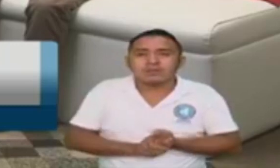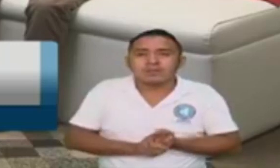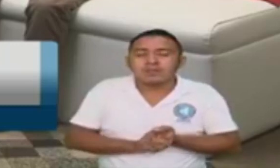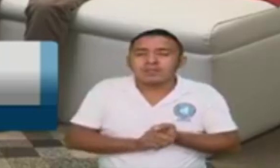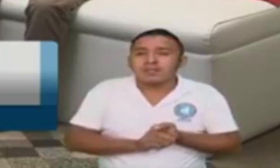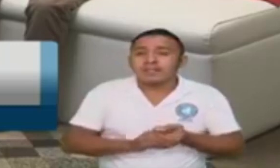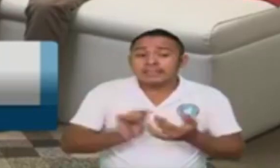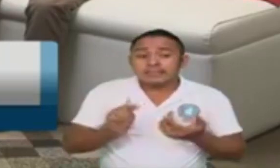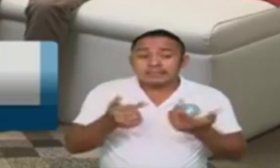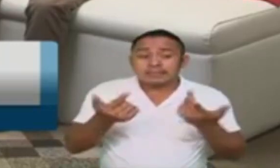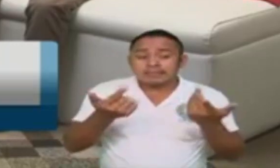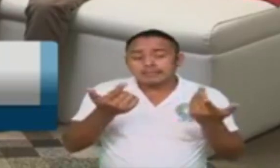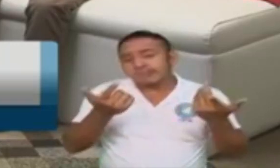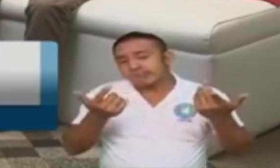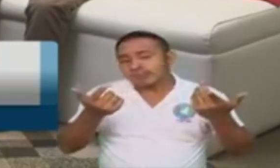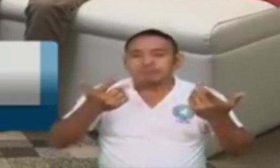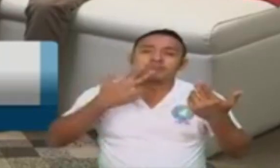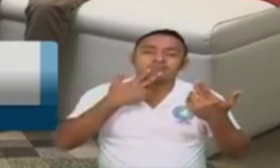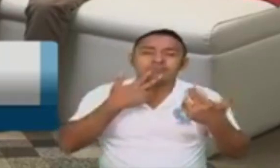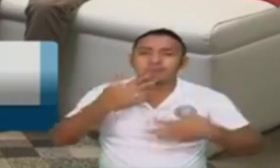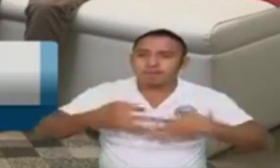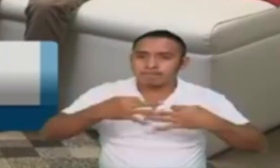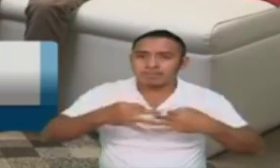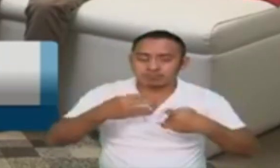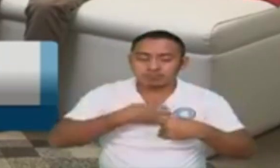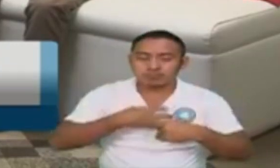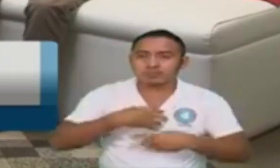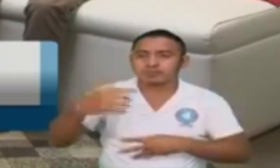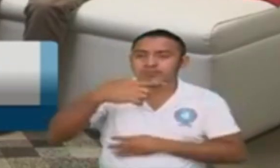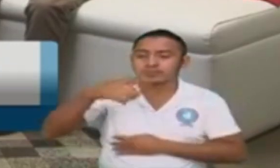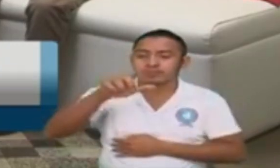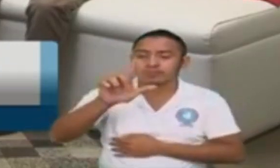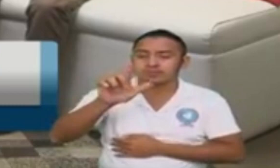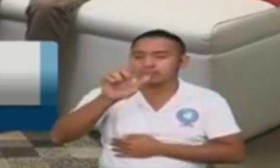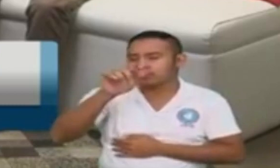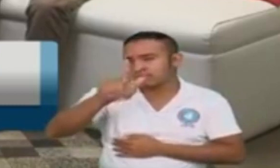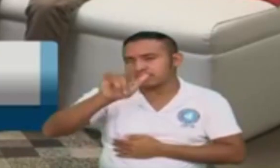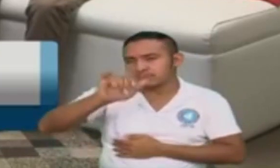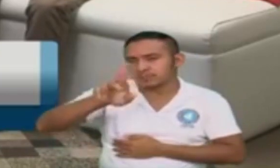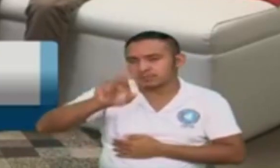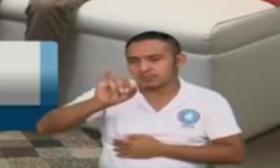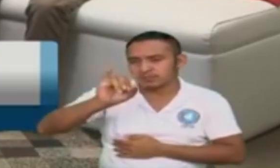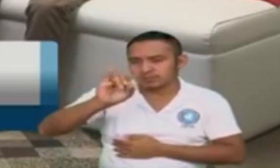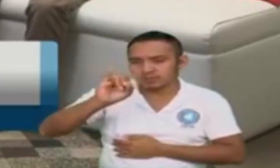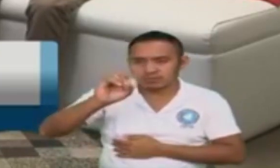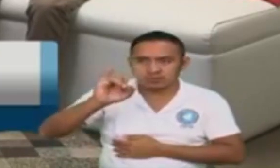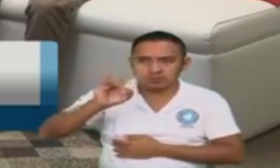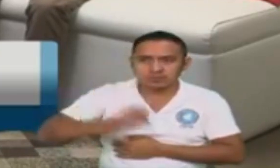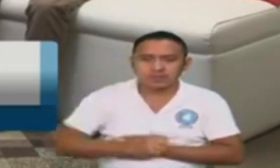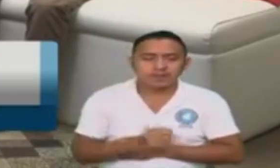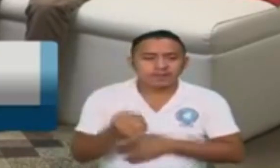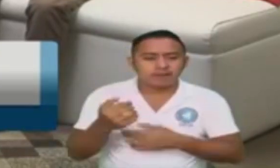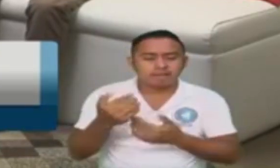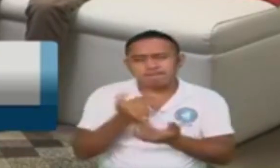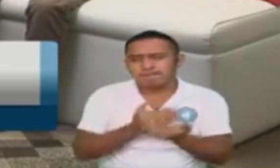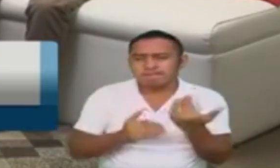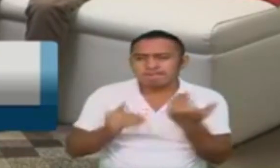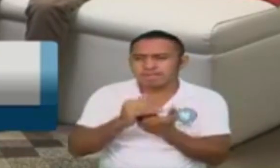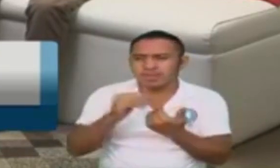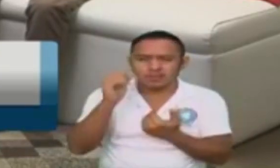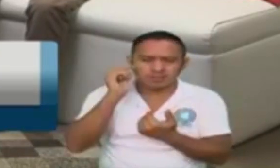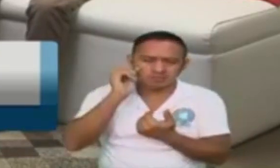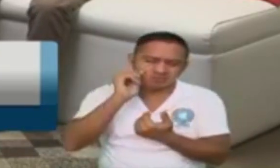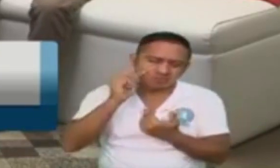que no sea normal ese proceso de producción de la glándula de la tiroides. Lo más común que uno mira es el bocio. No, uno mira